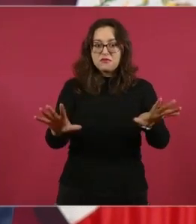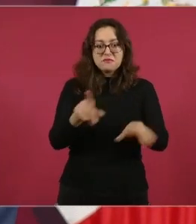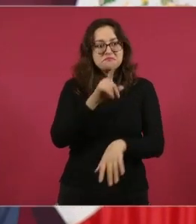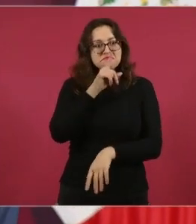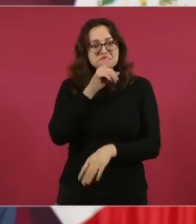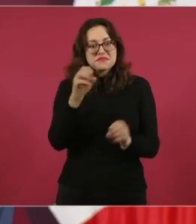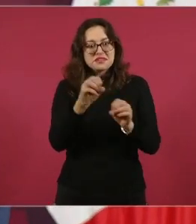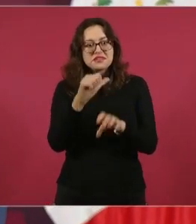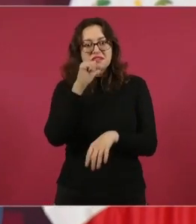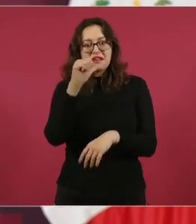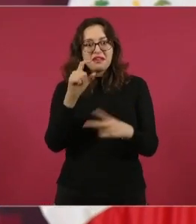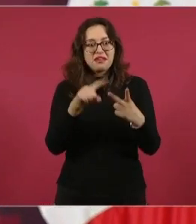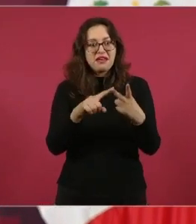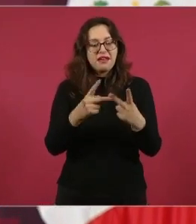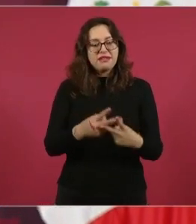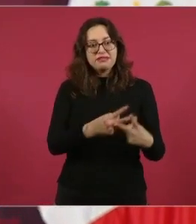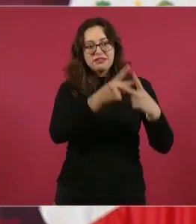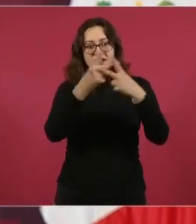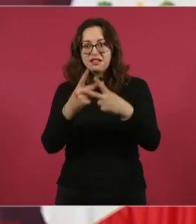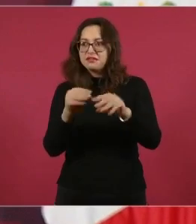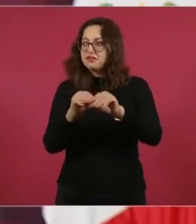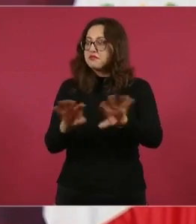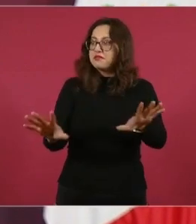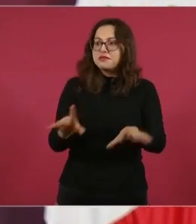ni lo van a ver en Televisa.